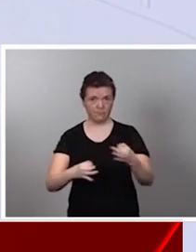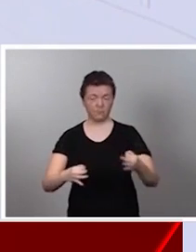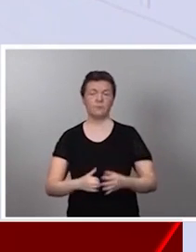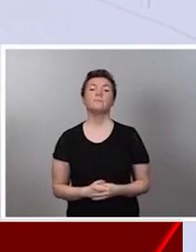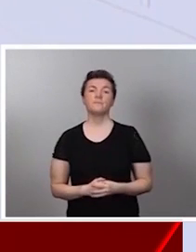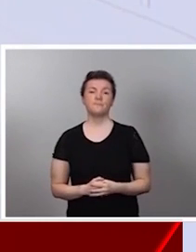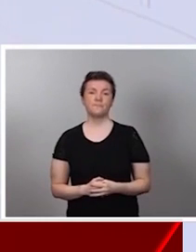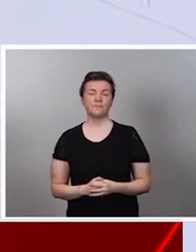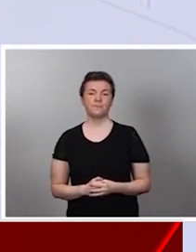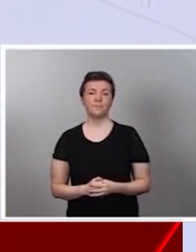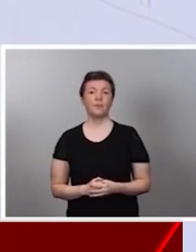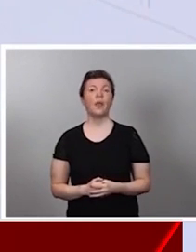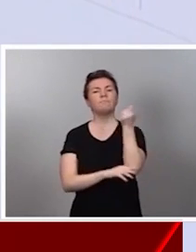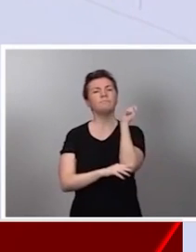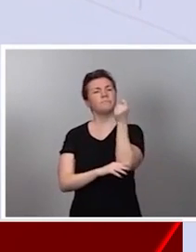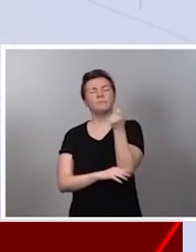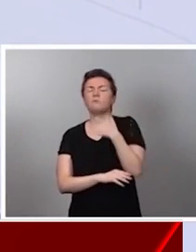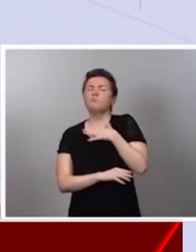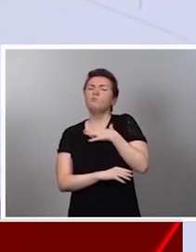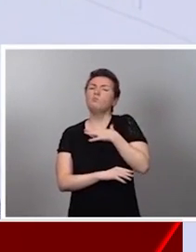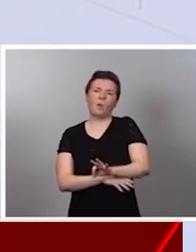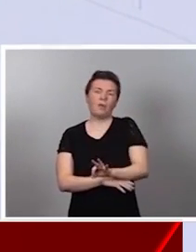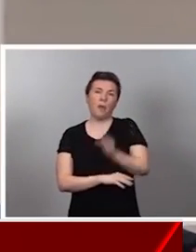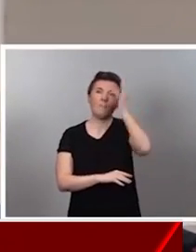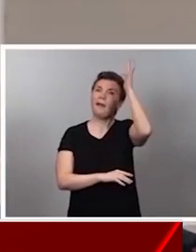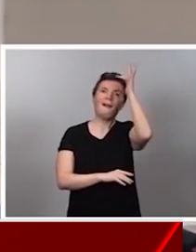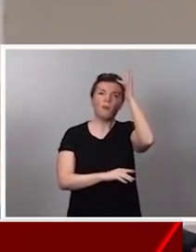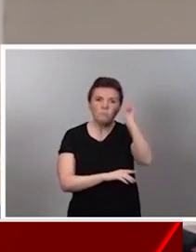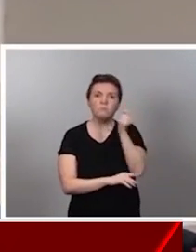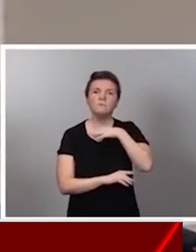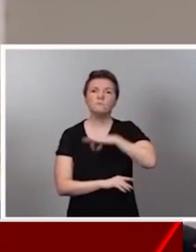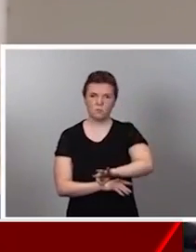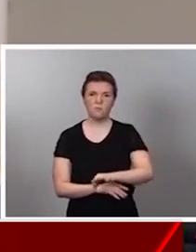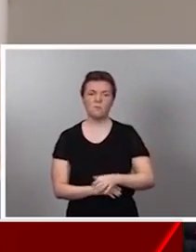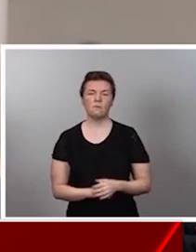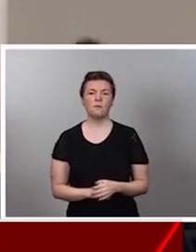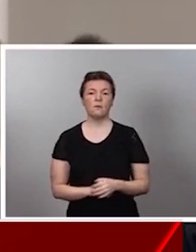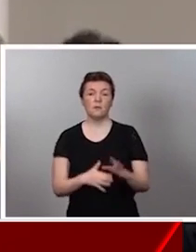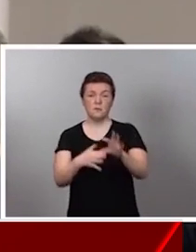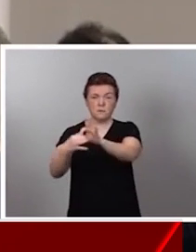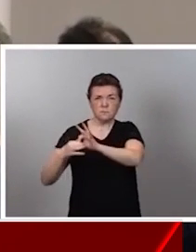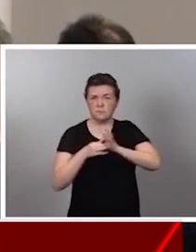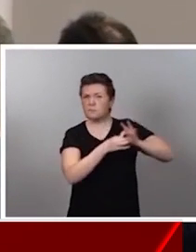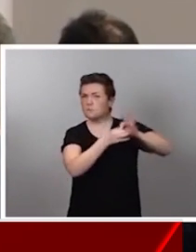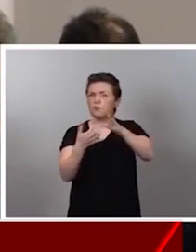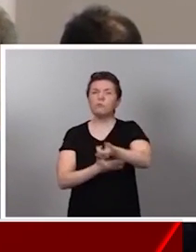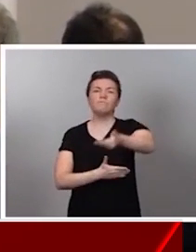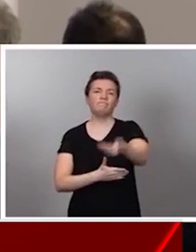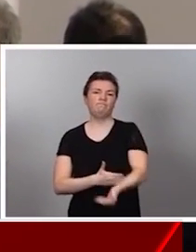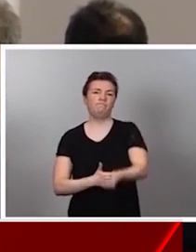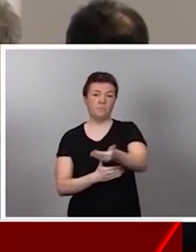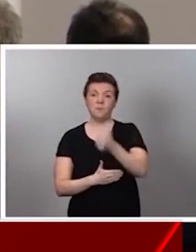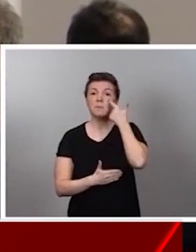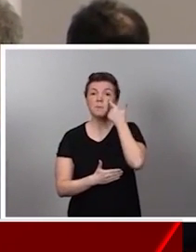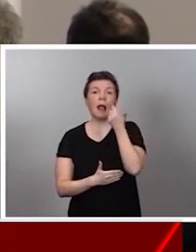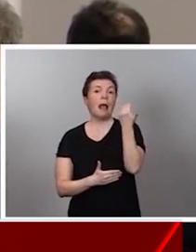que teóricamente y en democracia debería ser el año del cambio, o mejor dicho, de los cambios. Y cuando usted me llame después